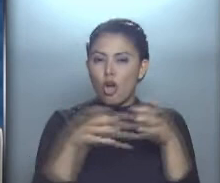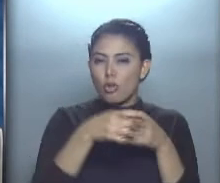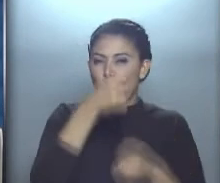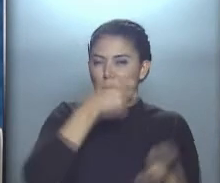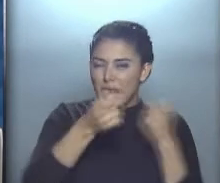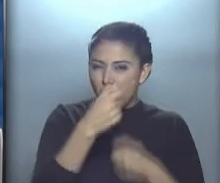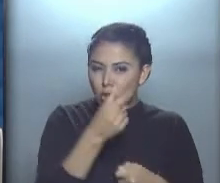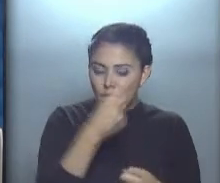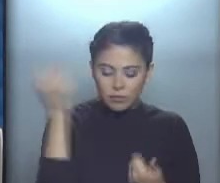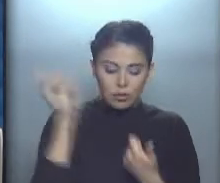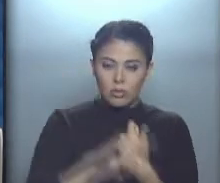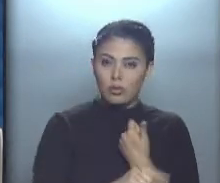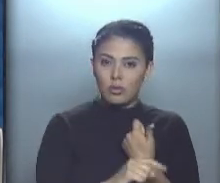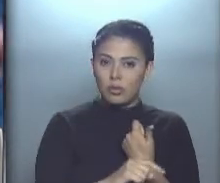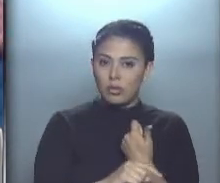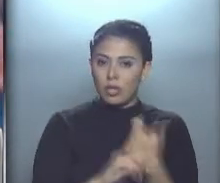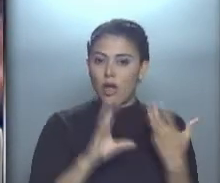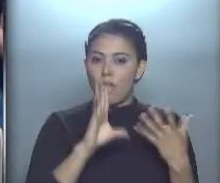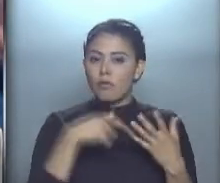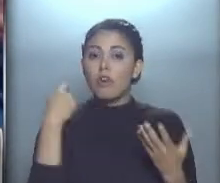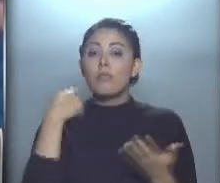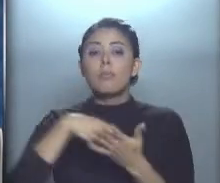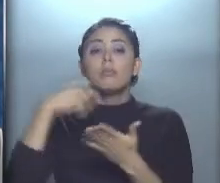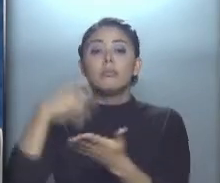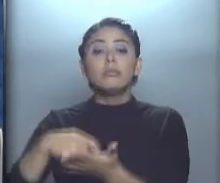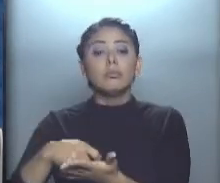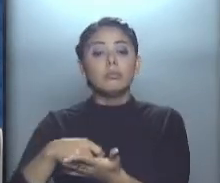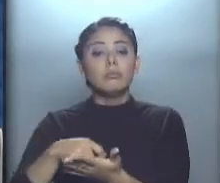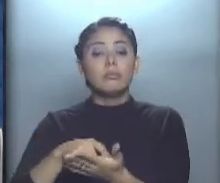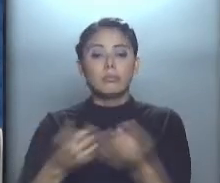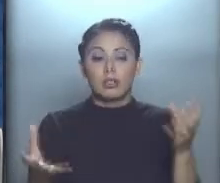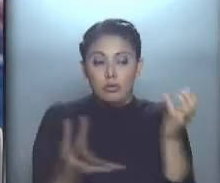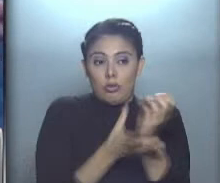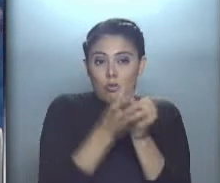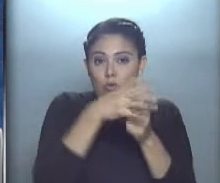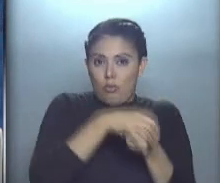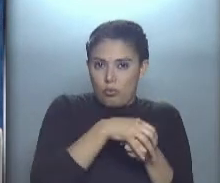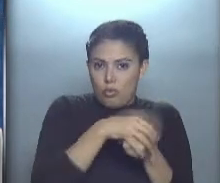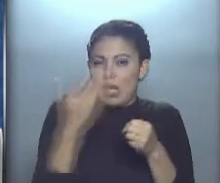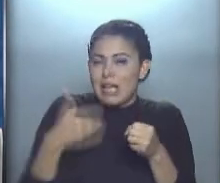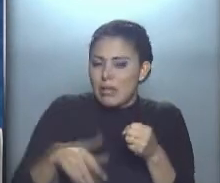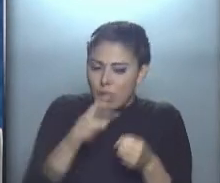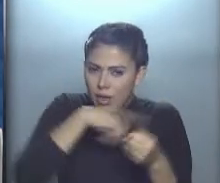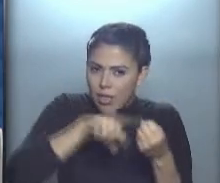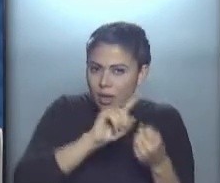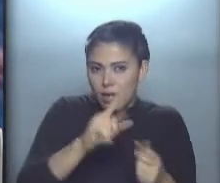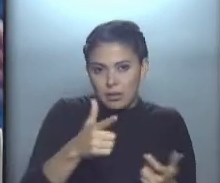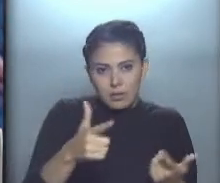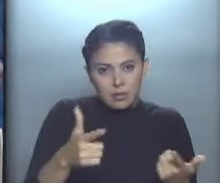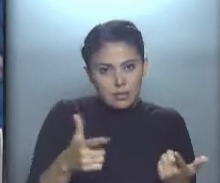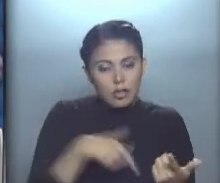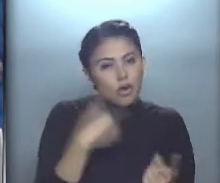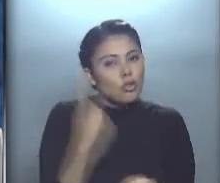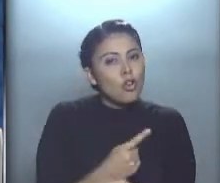narcotráfico y mecanismos de financiamiento de una logística integrada. No es casualidad. Esto no se